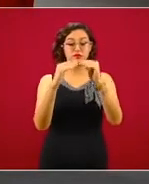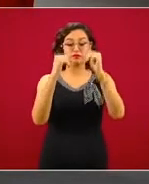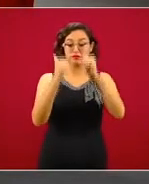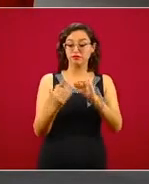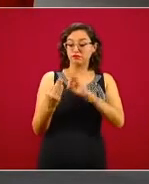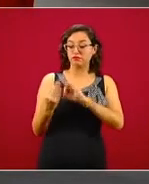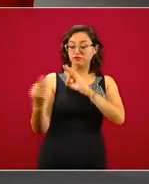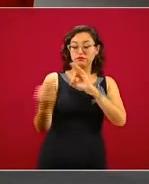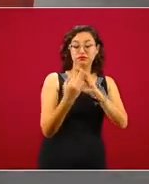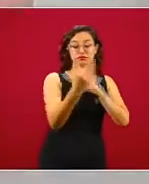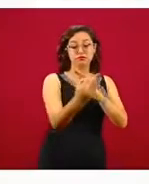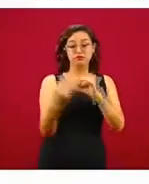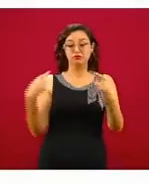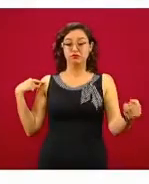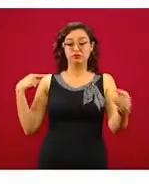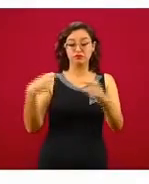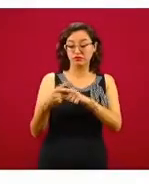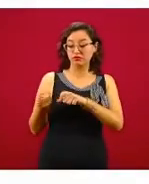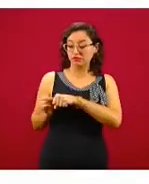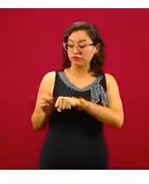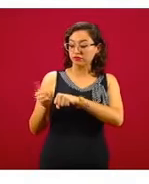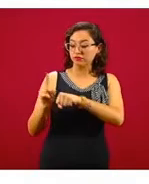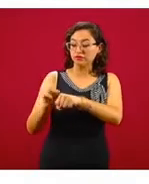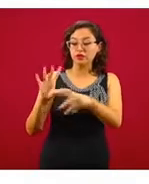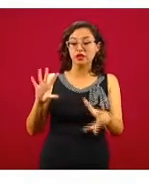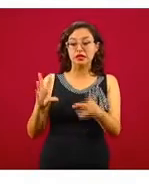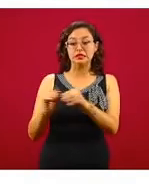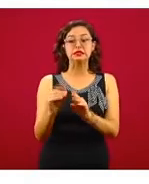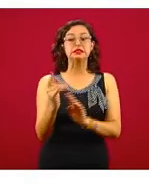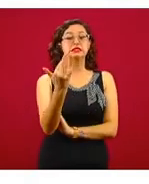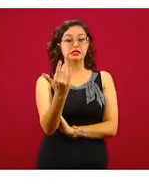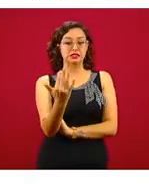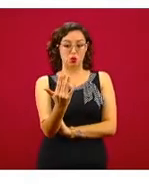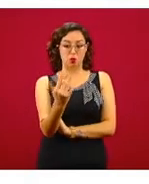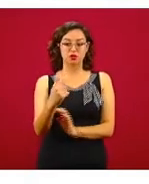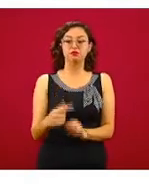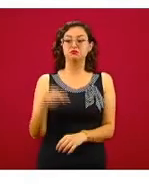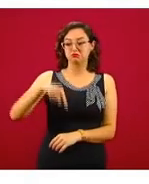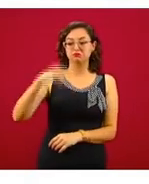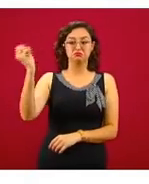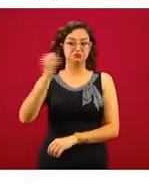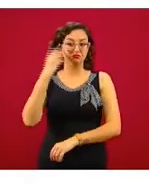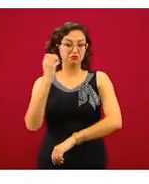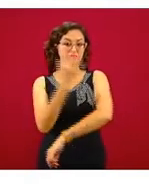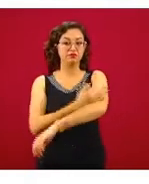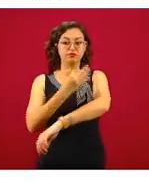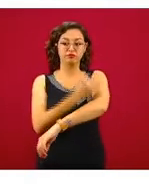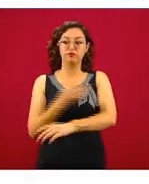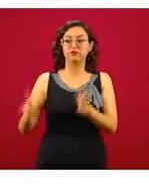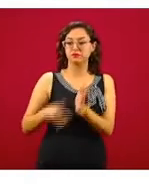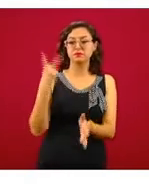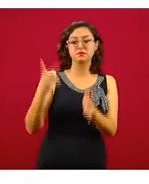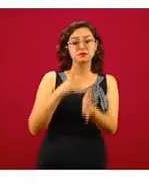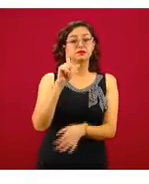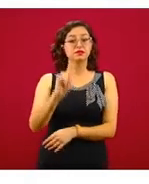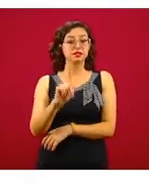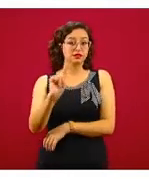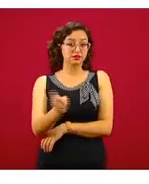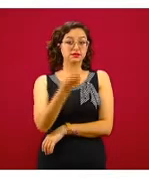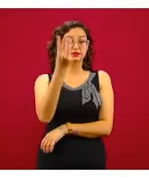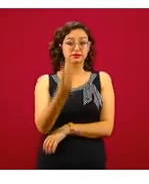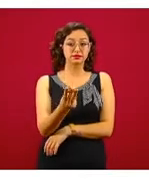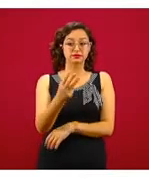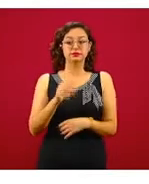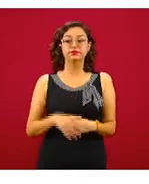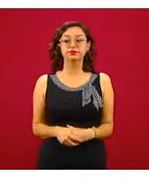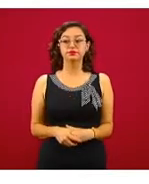el 50 de sana distancia. of the Hoy National estamos en nuestra conferencia National Safe matutina Distance número campaign. 73. Y bueno, como